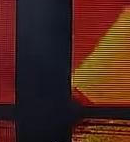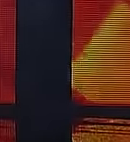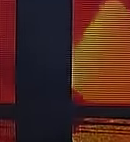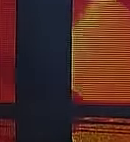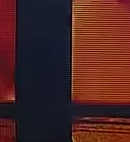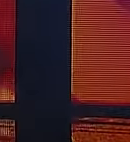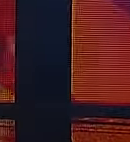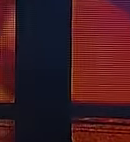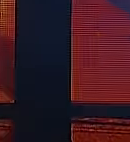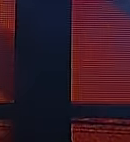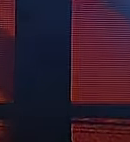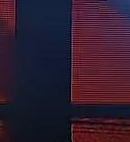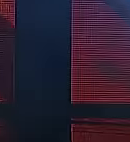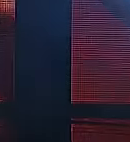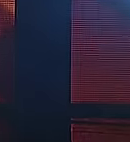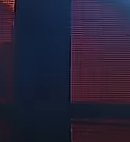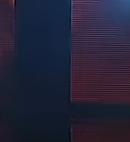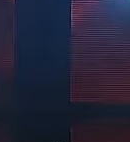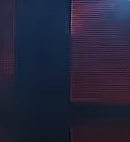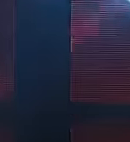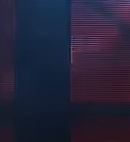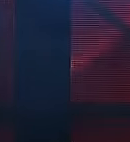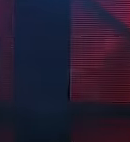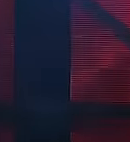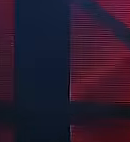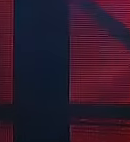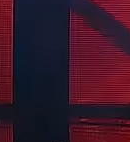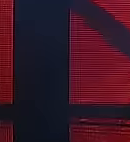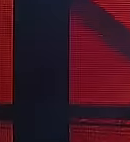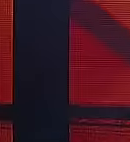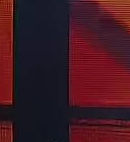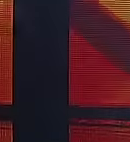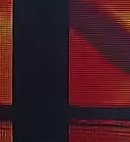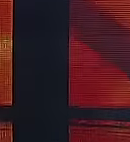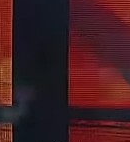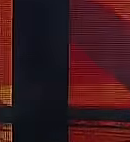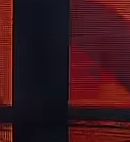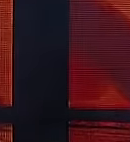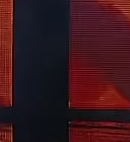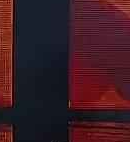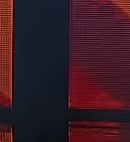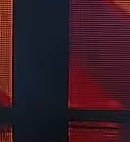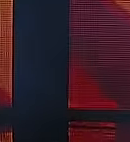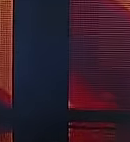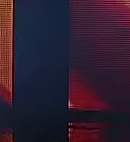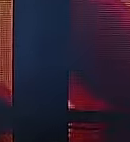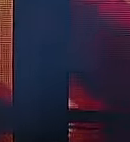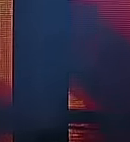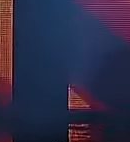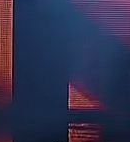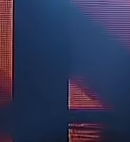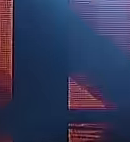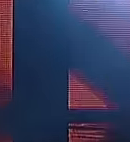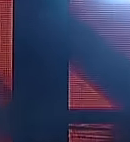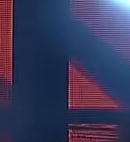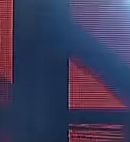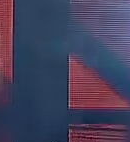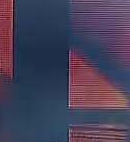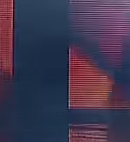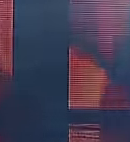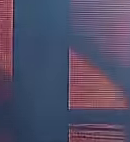noche viene por ese sueño. Así es, porque él llevaba largo tiempo tocando puerta, pidiendo